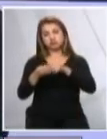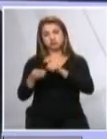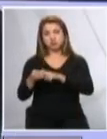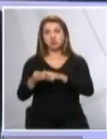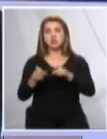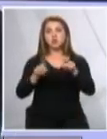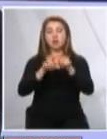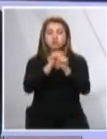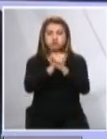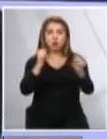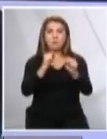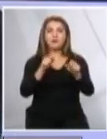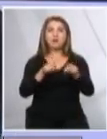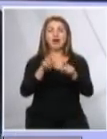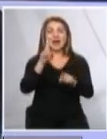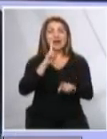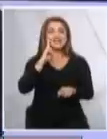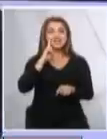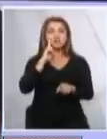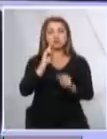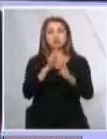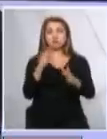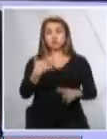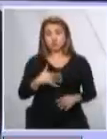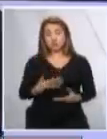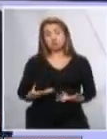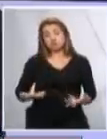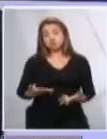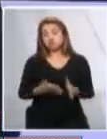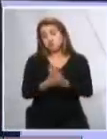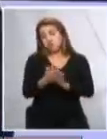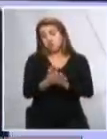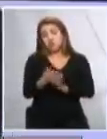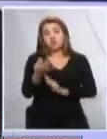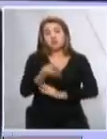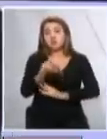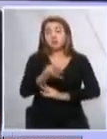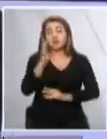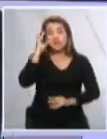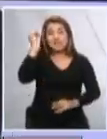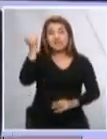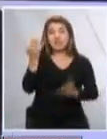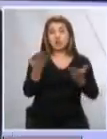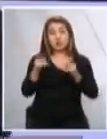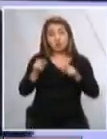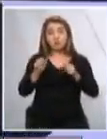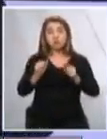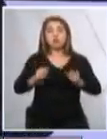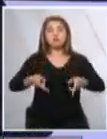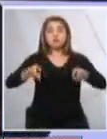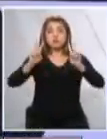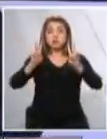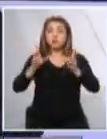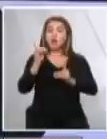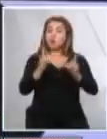una bomba de racimo realmente impresionante, y si de ser así, bueno, efectivamente una idea como esta podría permitir